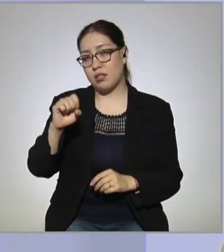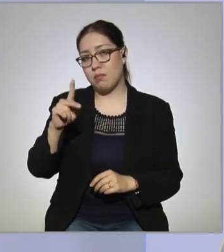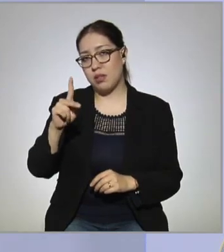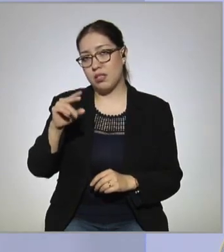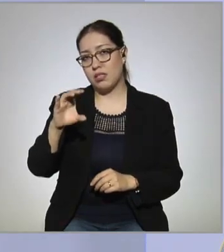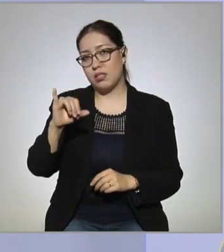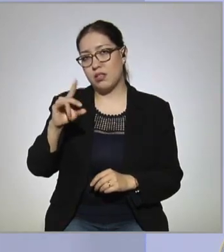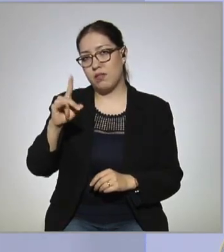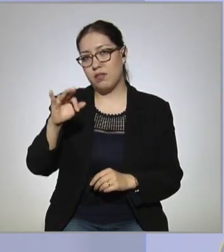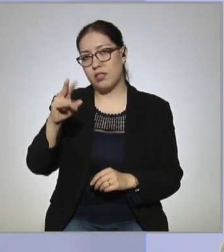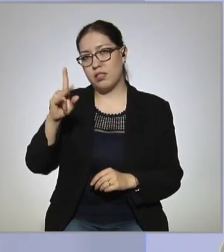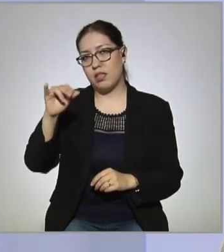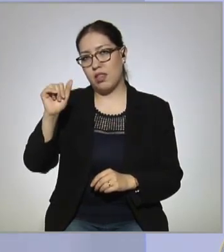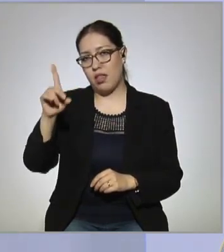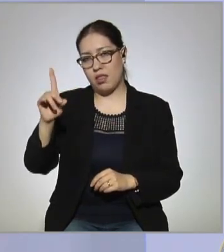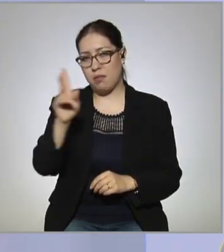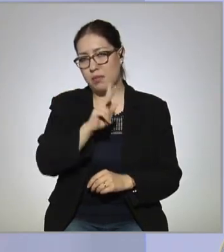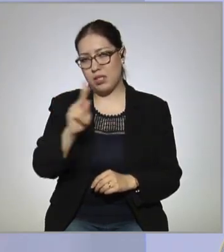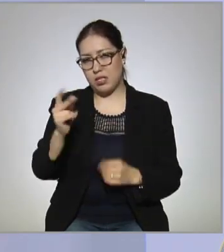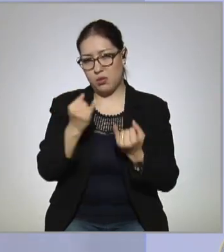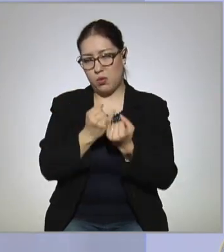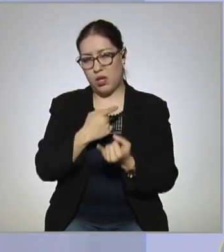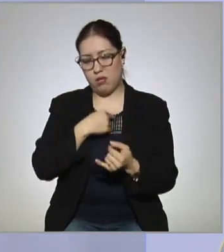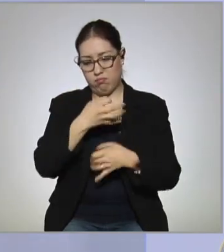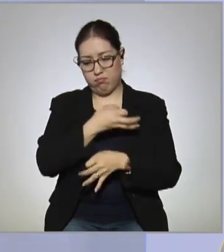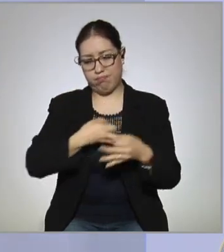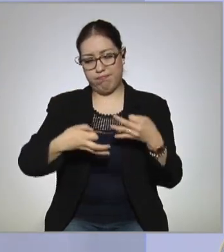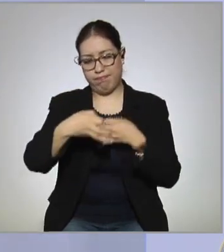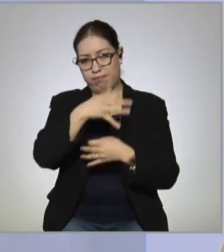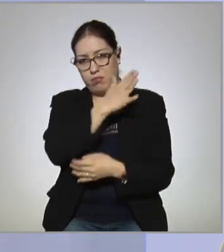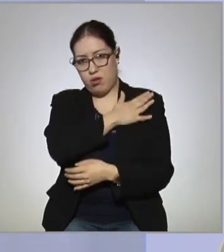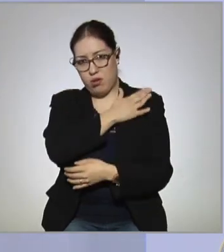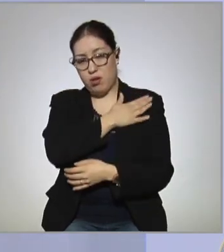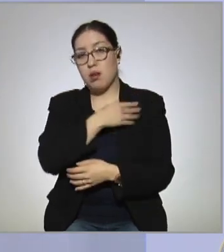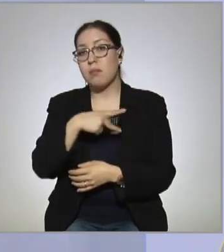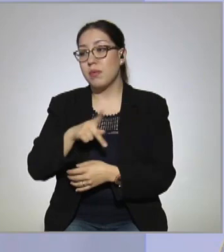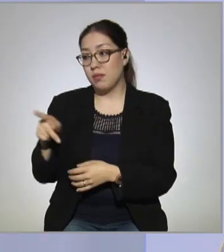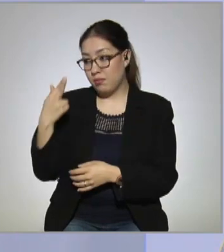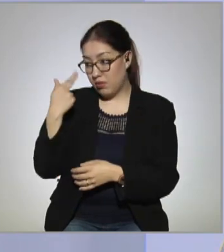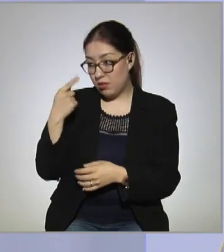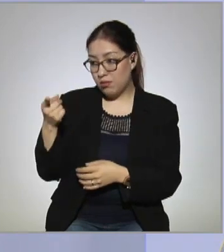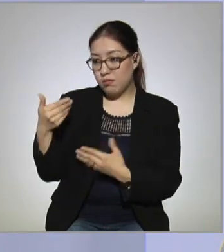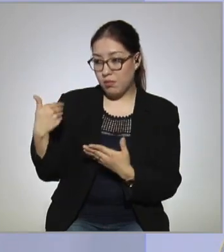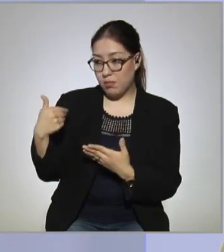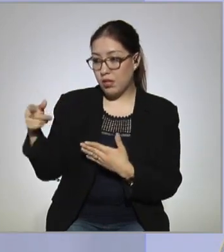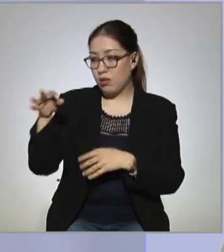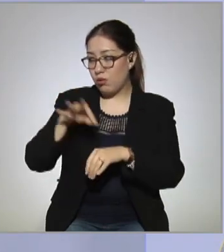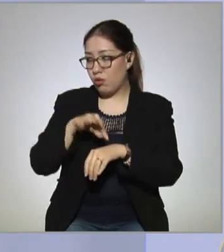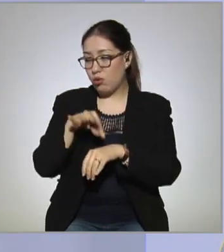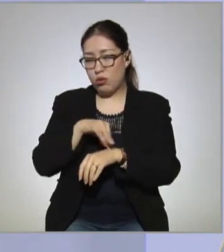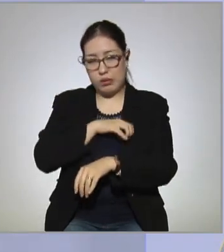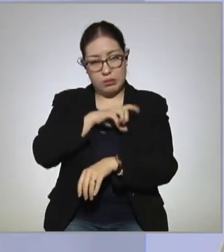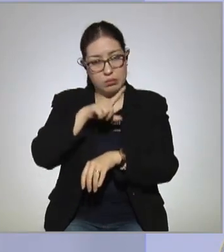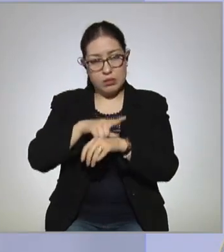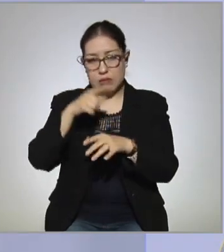peso molecular de lo que tiene el líquido del hombro. Sin embargo, entra justamente en lo que estamos comentando. Como dijo el doctor específicamente, una vez que hemos